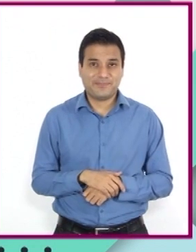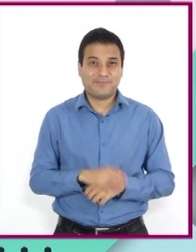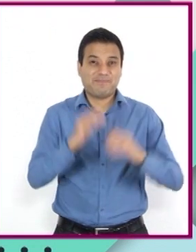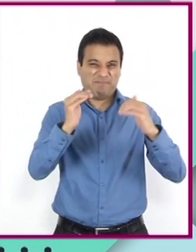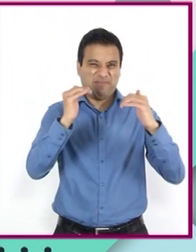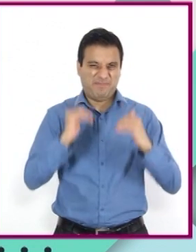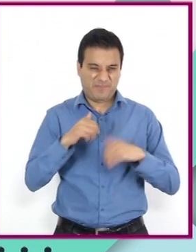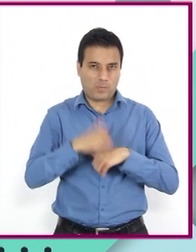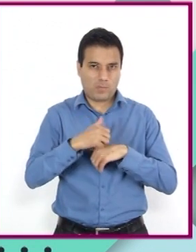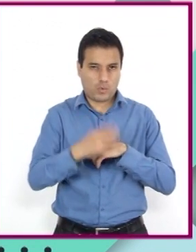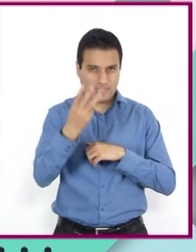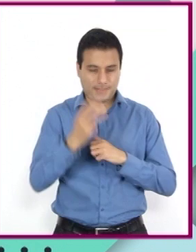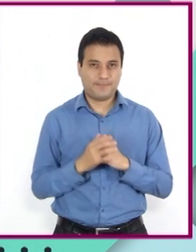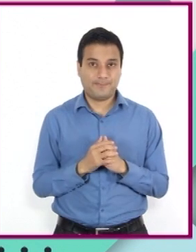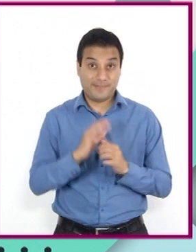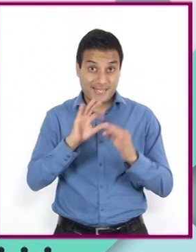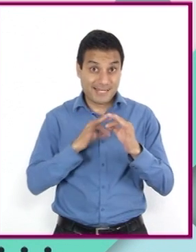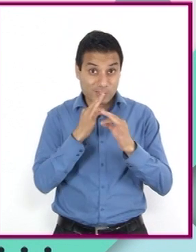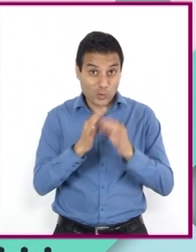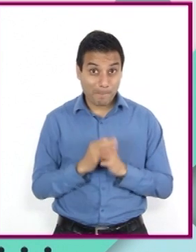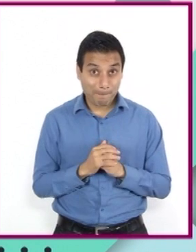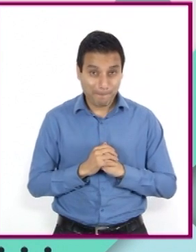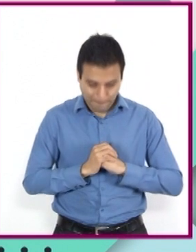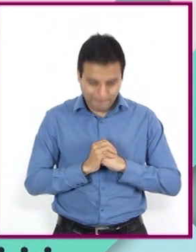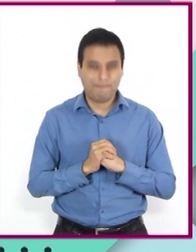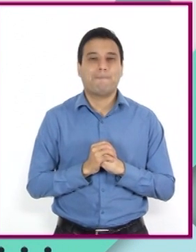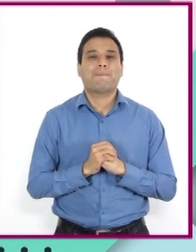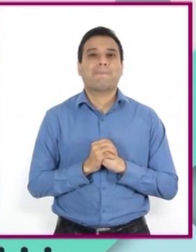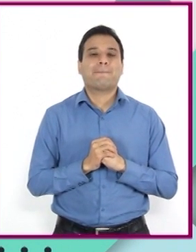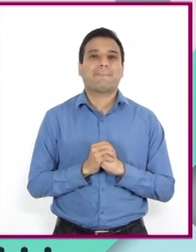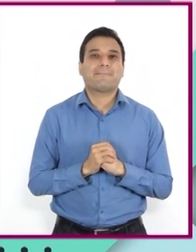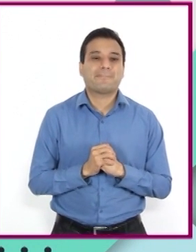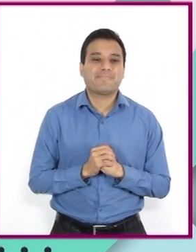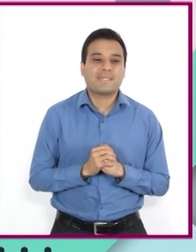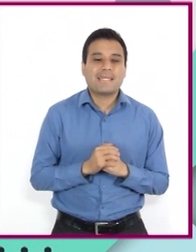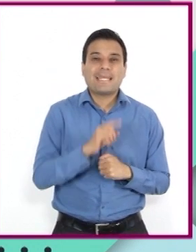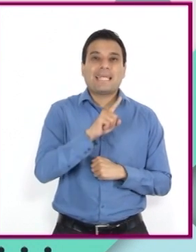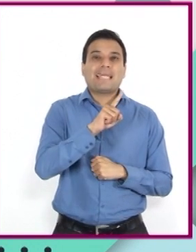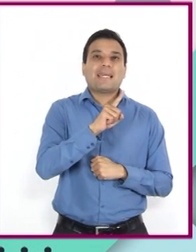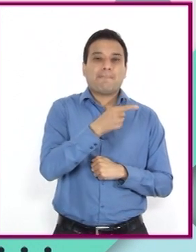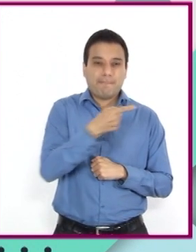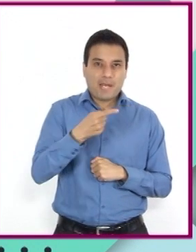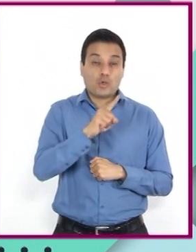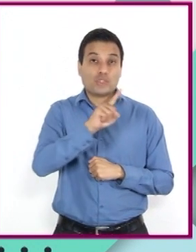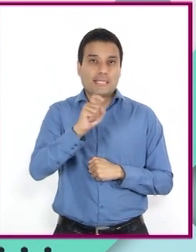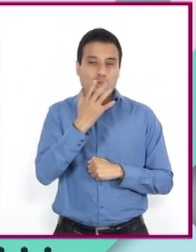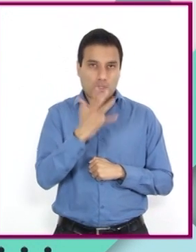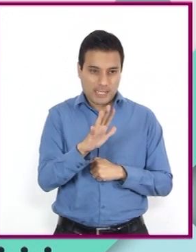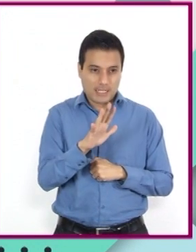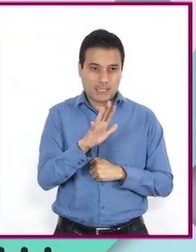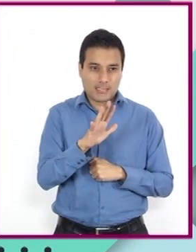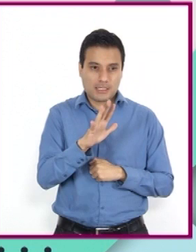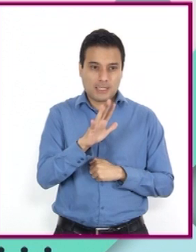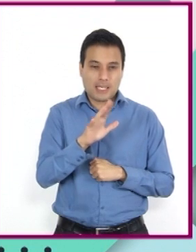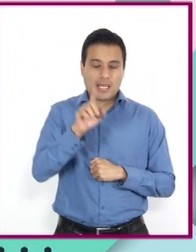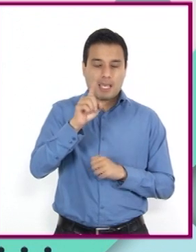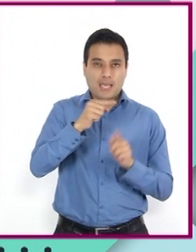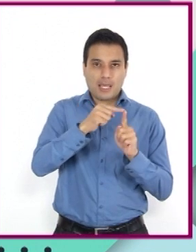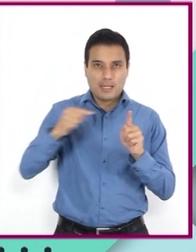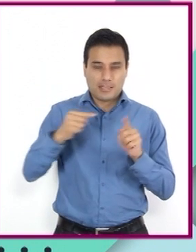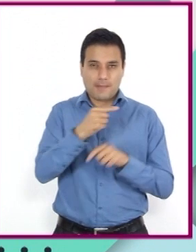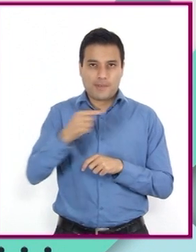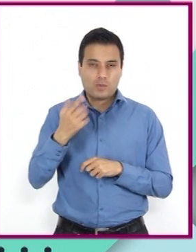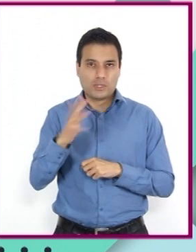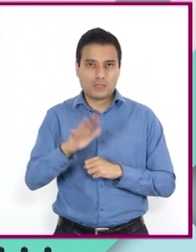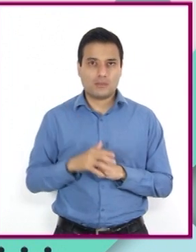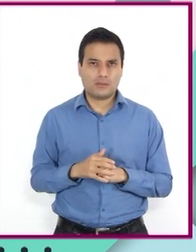Tercera operación. ¿Listas y listos? ¿Cuánto es 110 negativo entre 10 negativo?